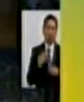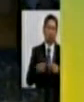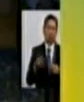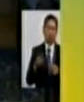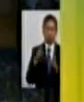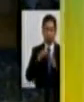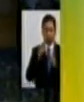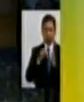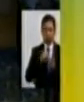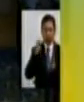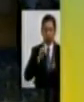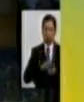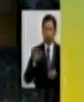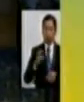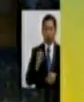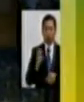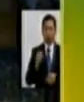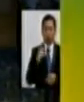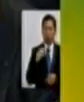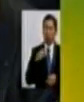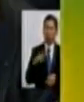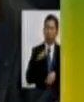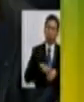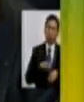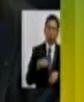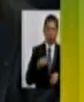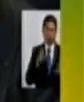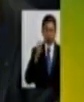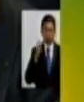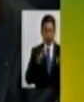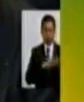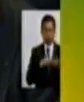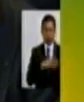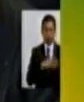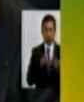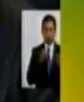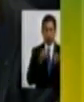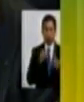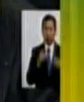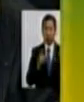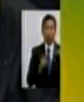fe, ya que un pueblo que permanece unido puede